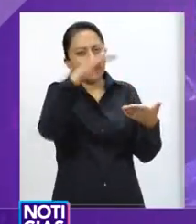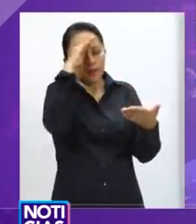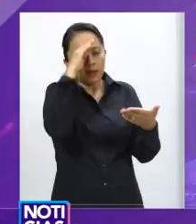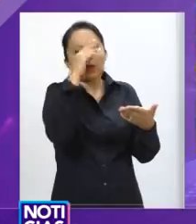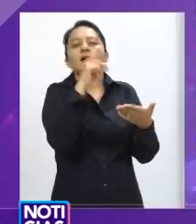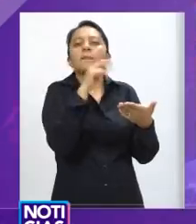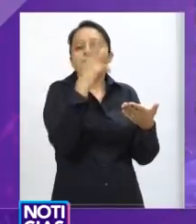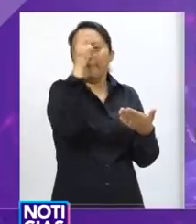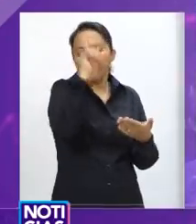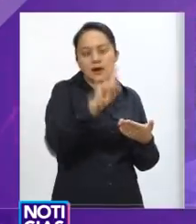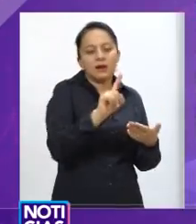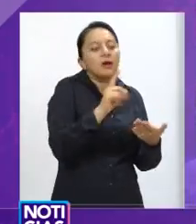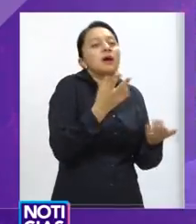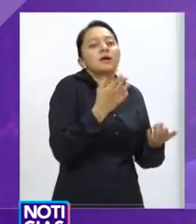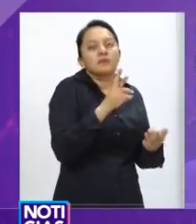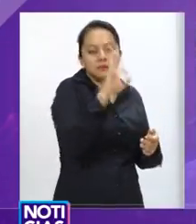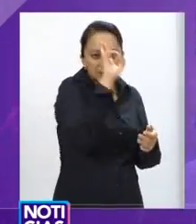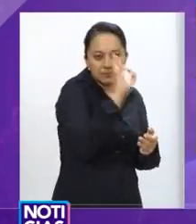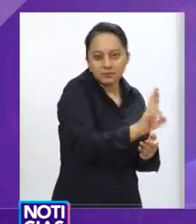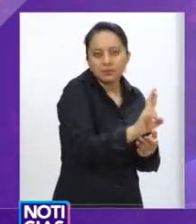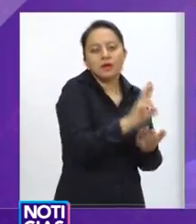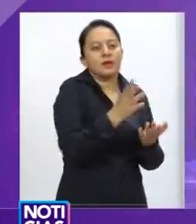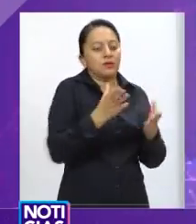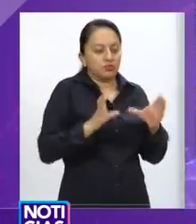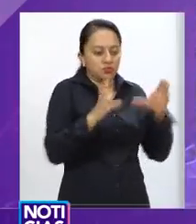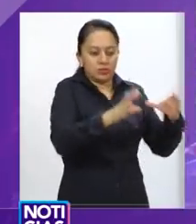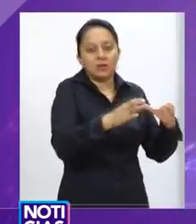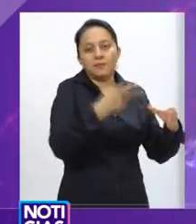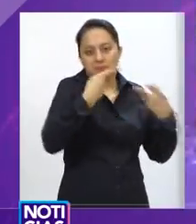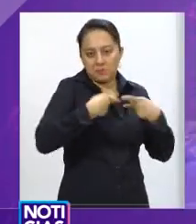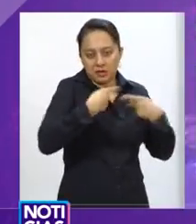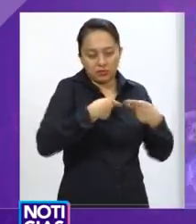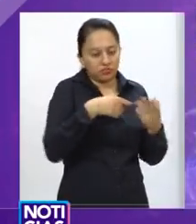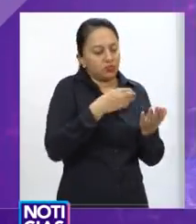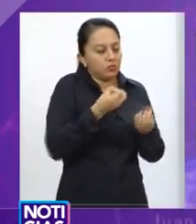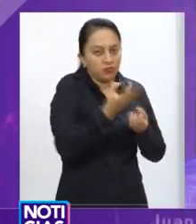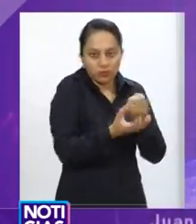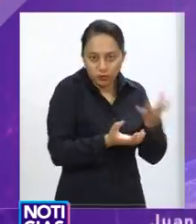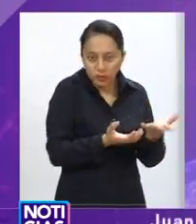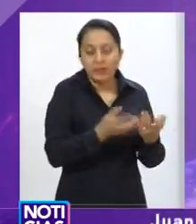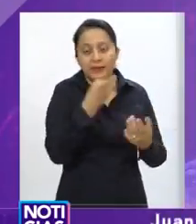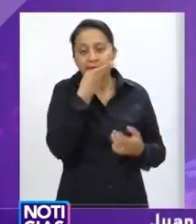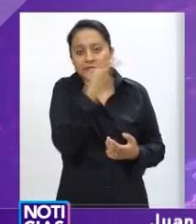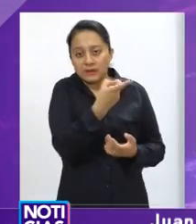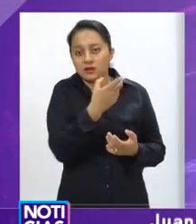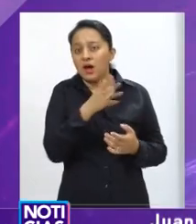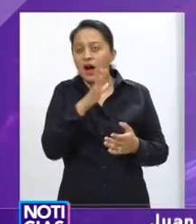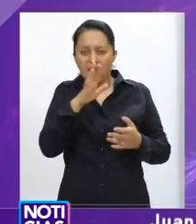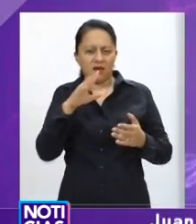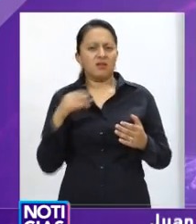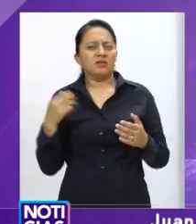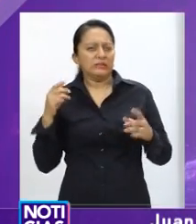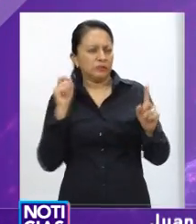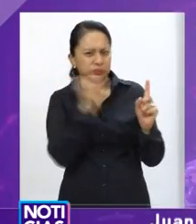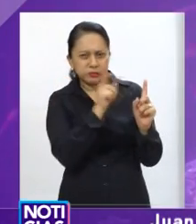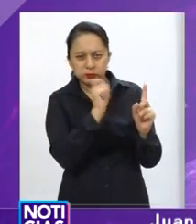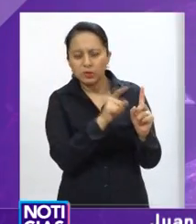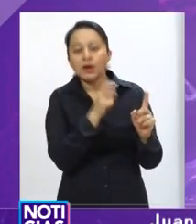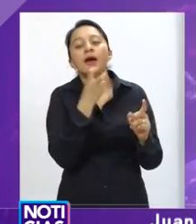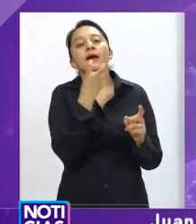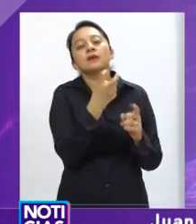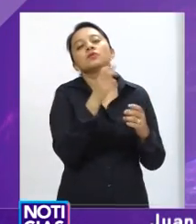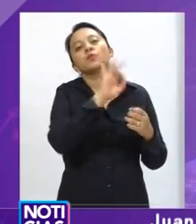cualquier manifestación de violencia se puede prevenir a través de la educación y la cohesión social o bueno hay un programa que se está construyendo